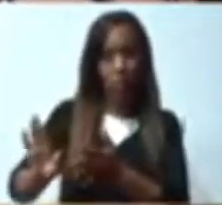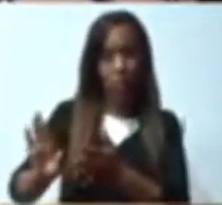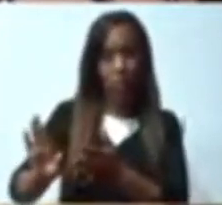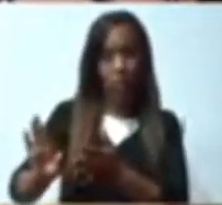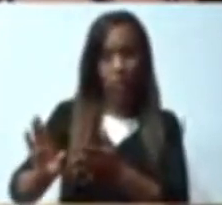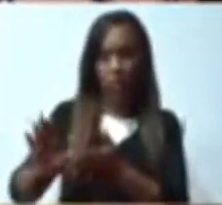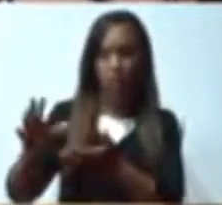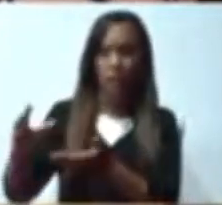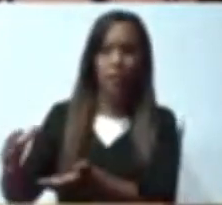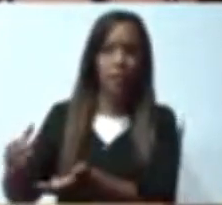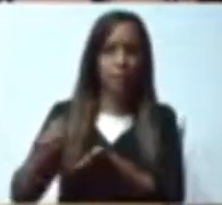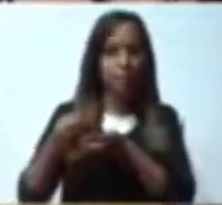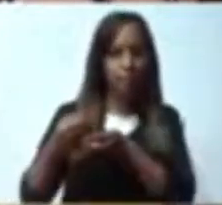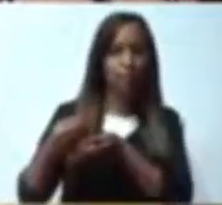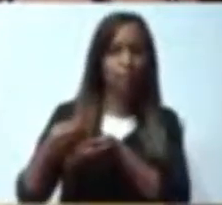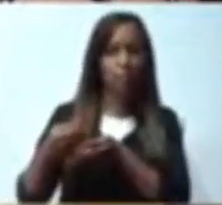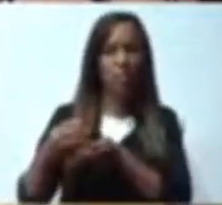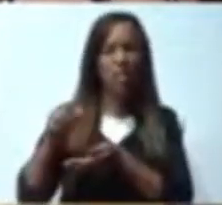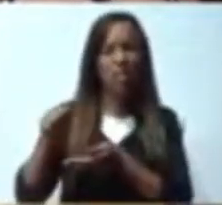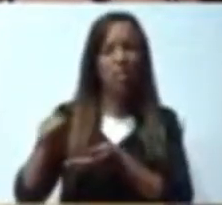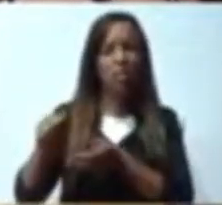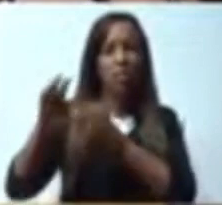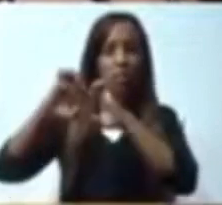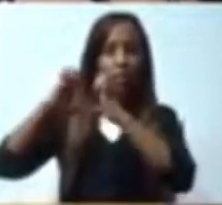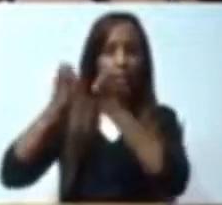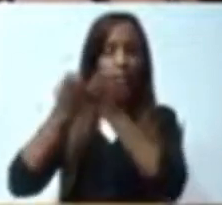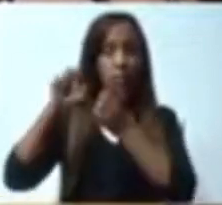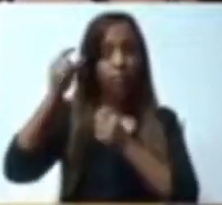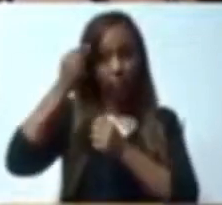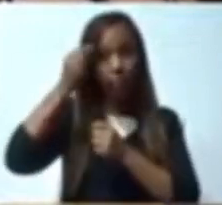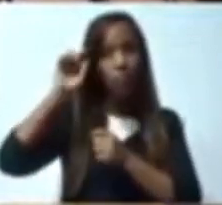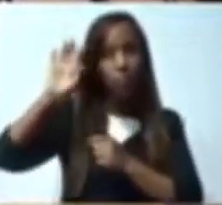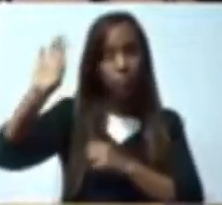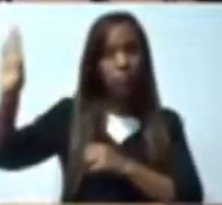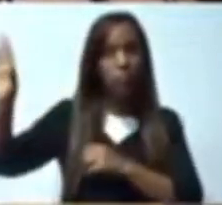Ejecutivo. La República Dominicana